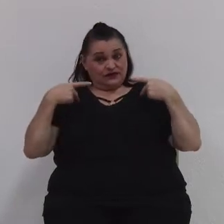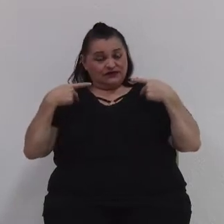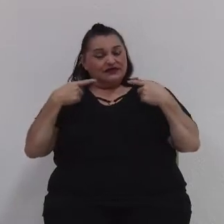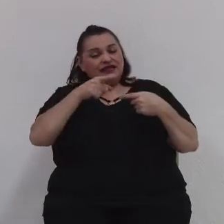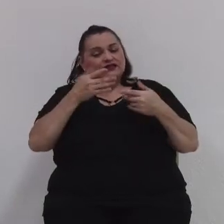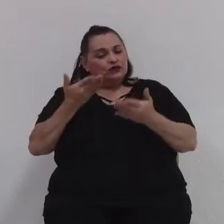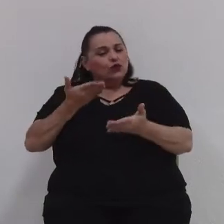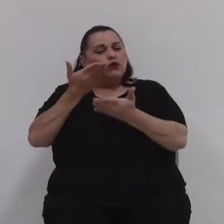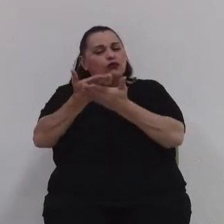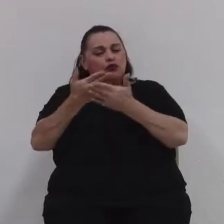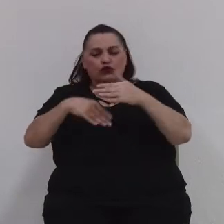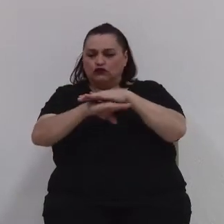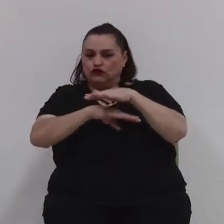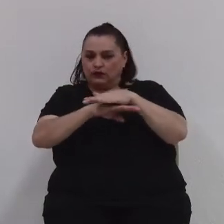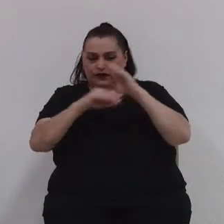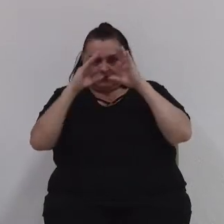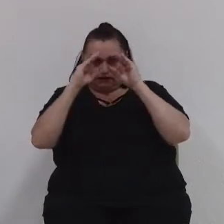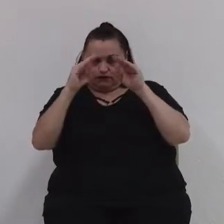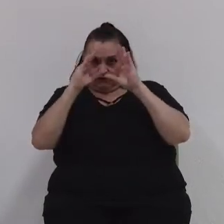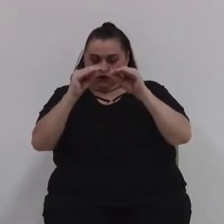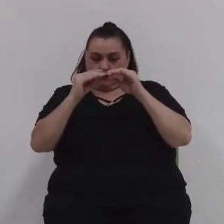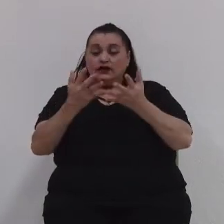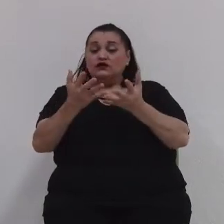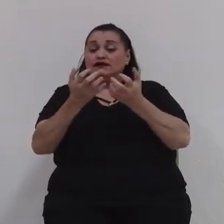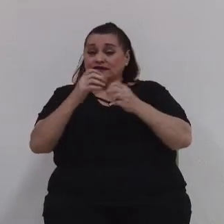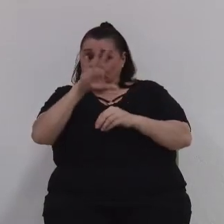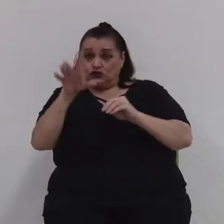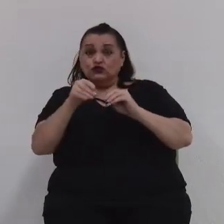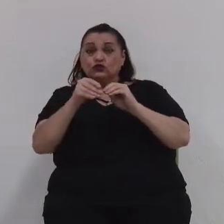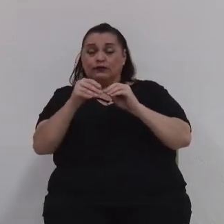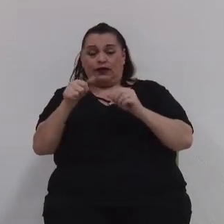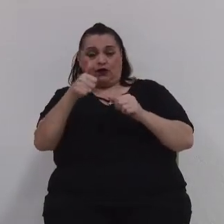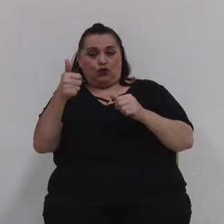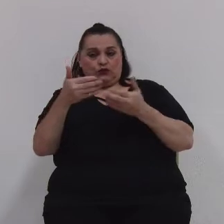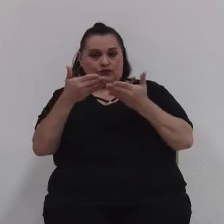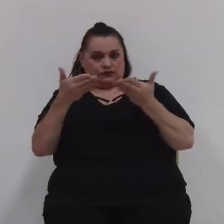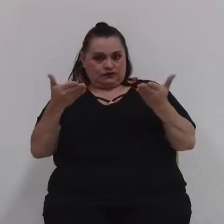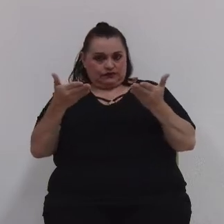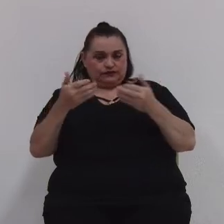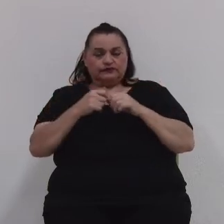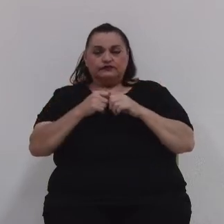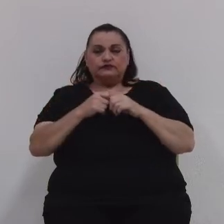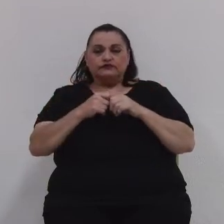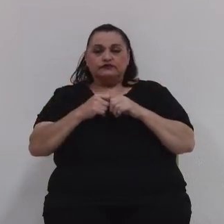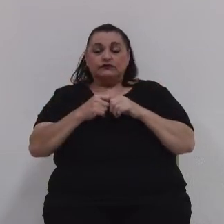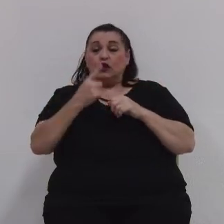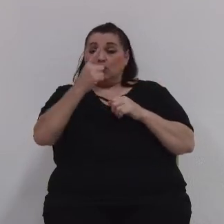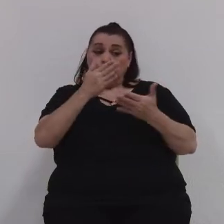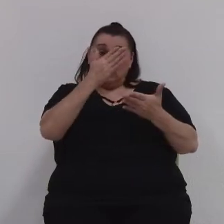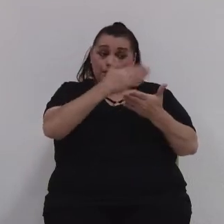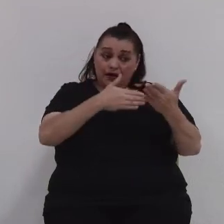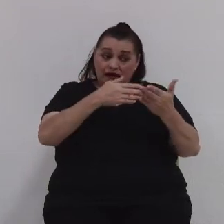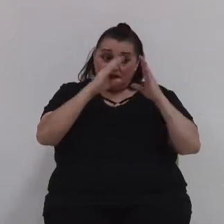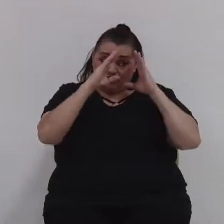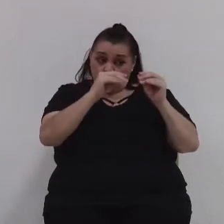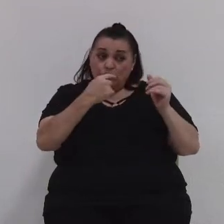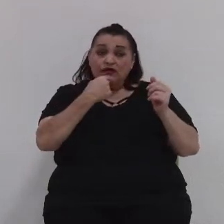aporte fundamental del informe. Y esto quisiera sumarlo a otra cosa, y es que por un lado, dice el